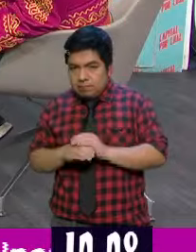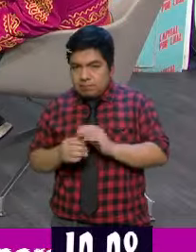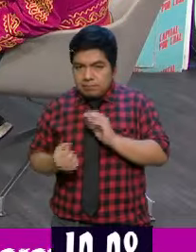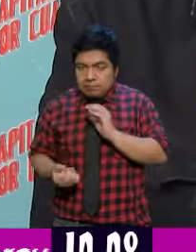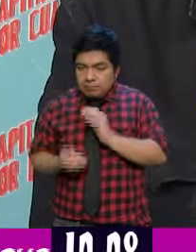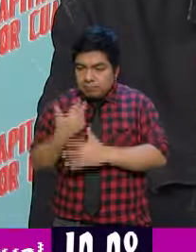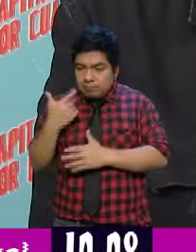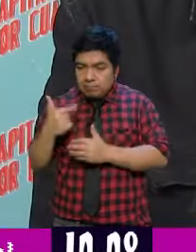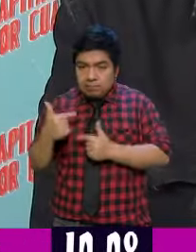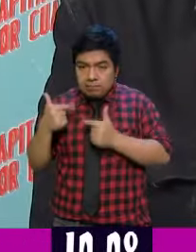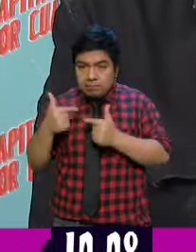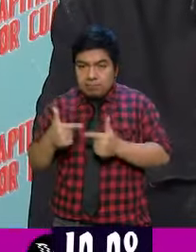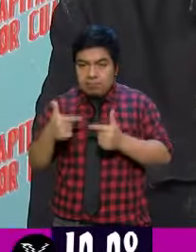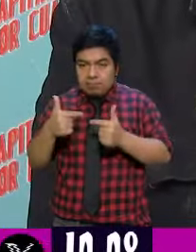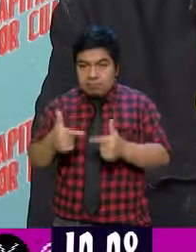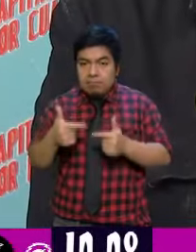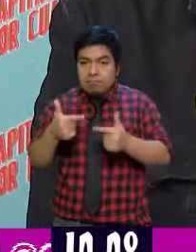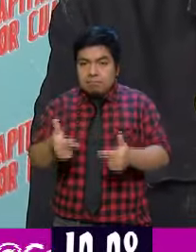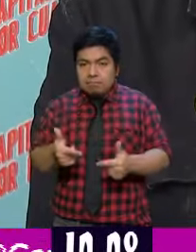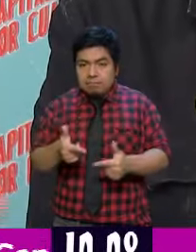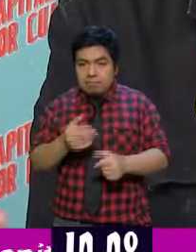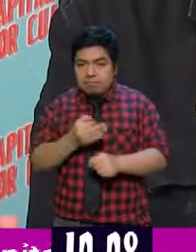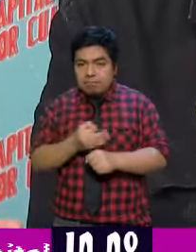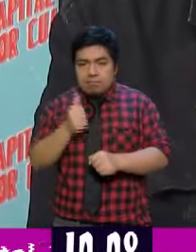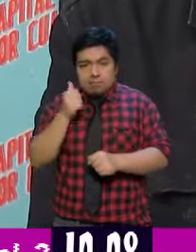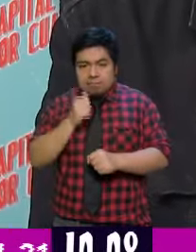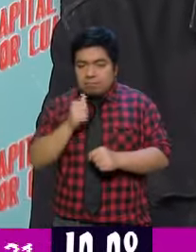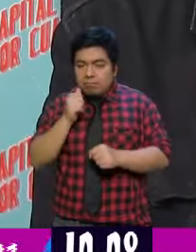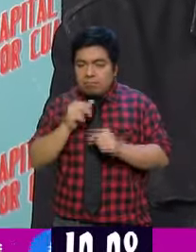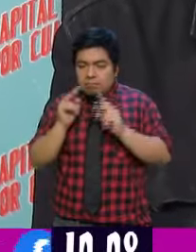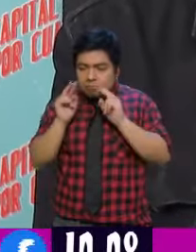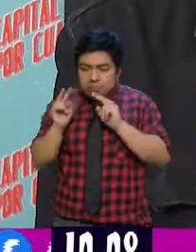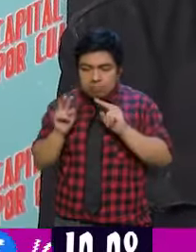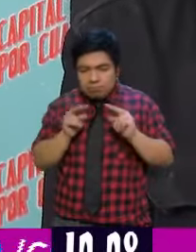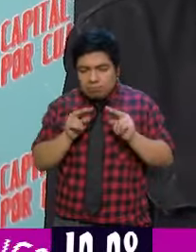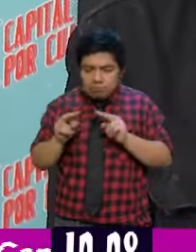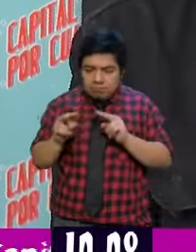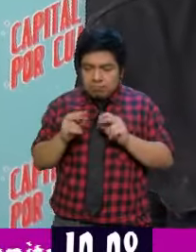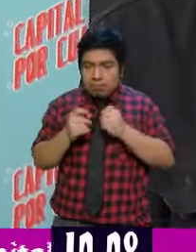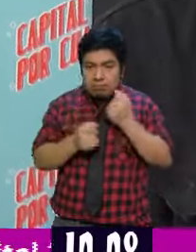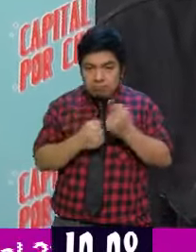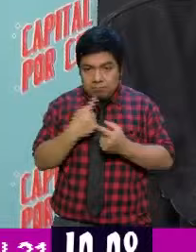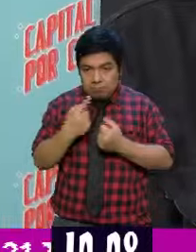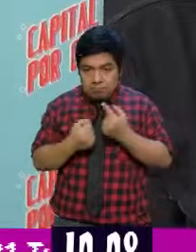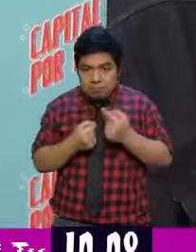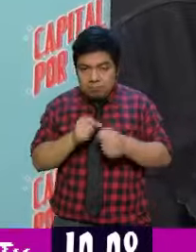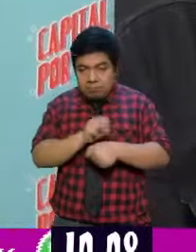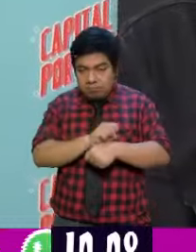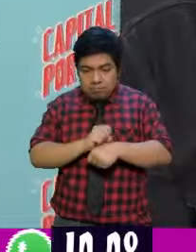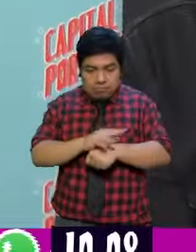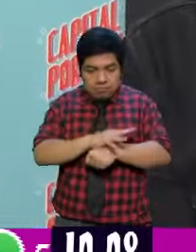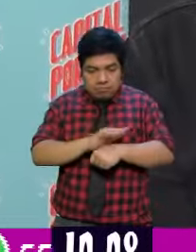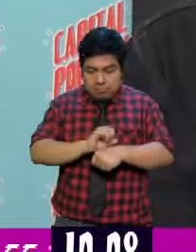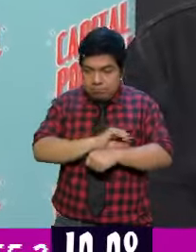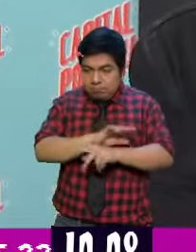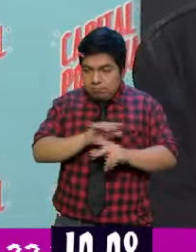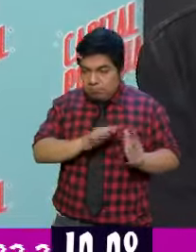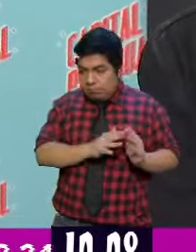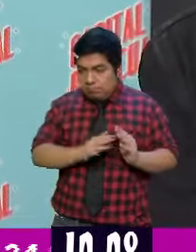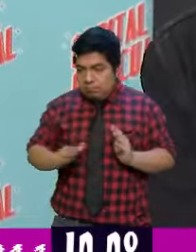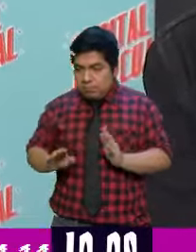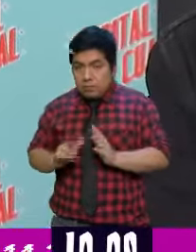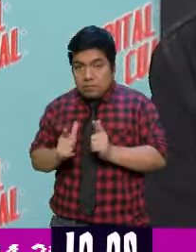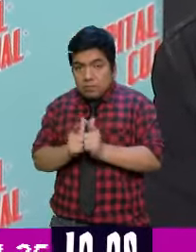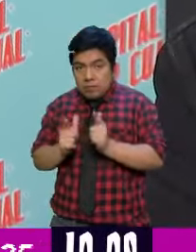generaciones. Las tenemos, estamos en continua observación, pero hemos ubicado sobre todo de la pandemia para acá, ha habido una efervescencia de